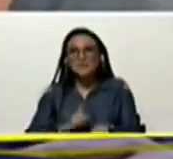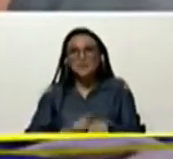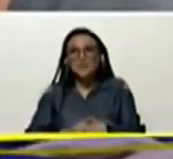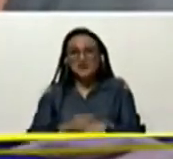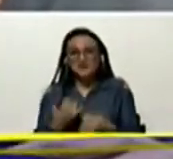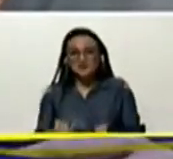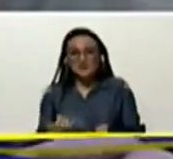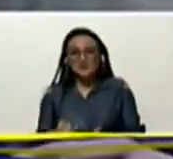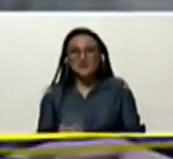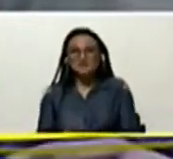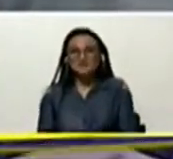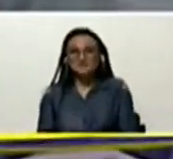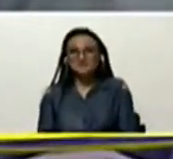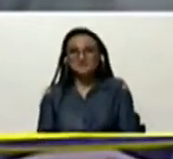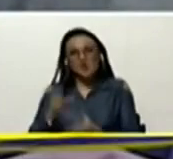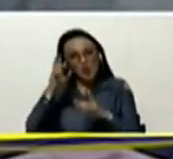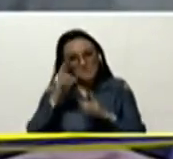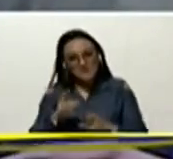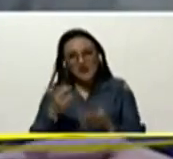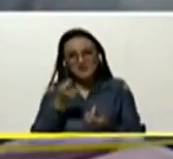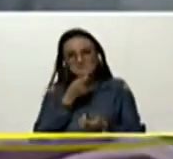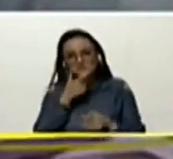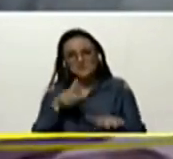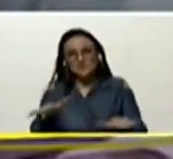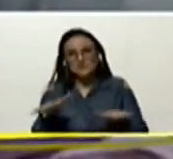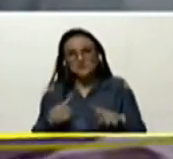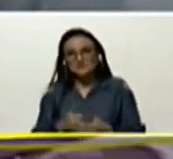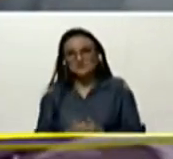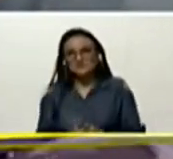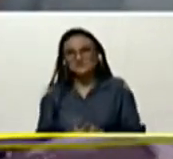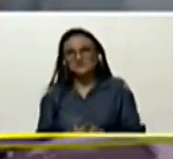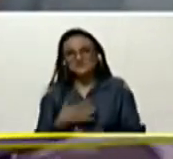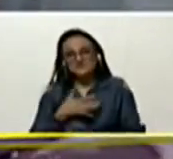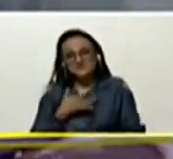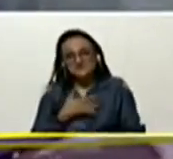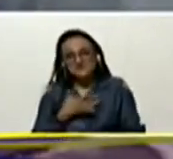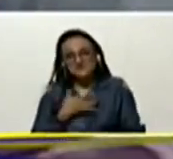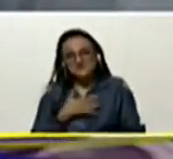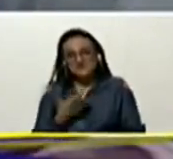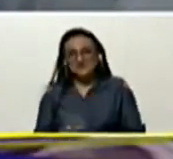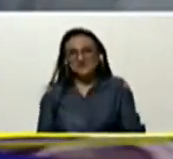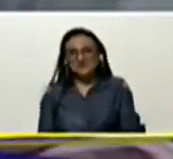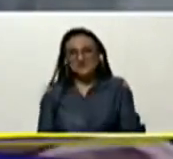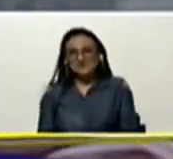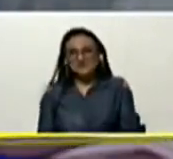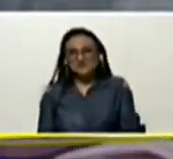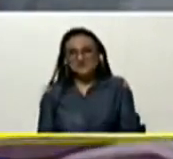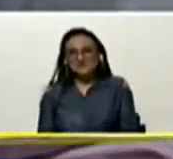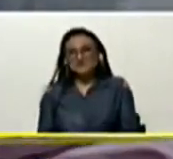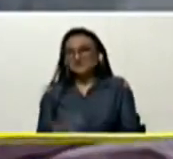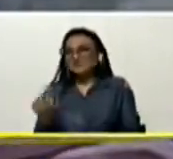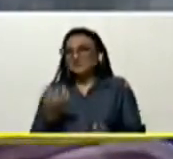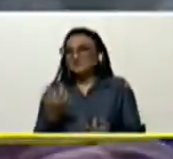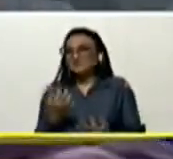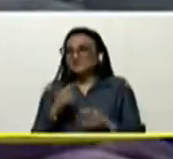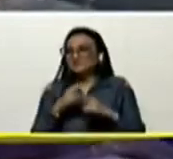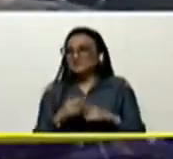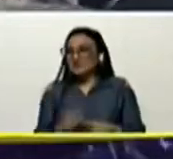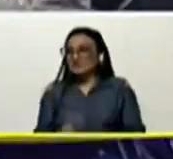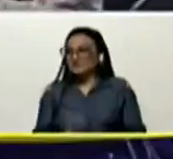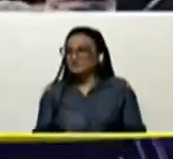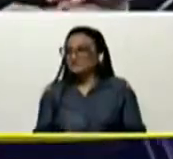esto, en un homenaje tan bello y tan hermoso, cargado de tantos sentimientos, ¿no? Realmente el gran mérito se lo lleva a